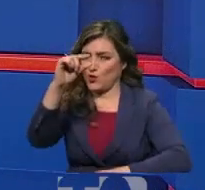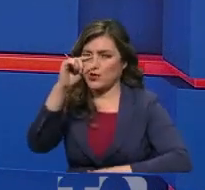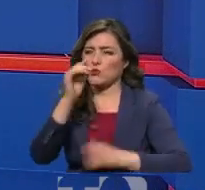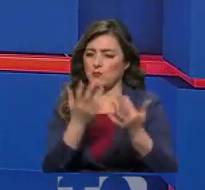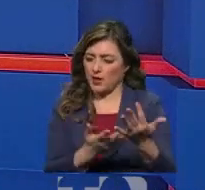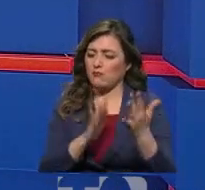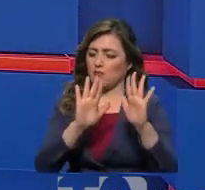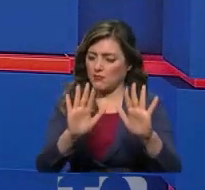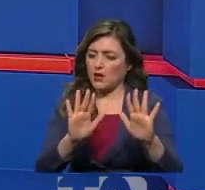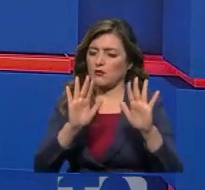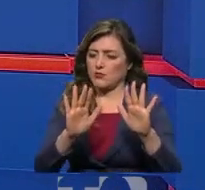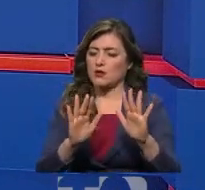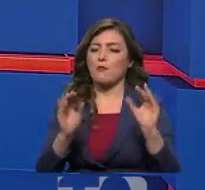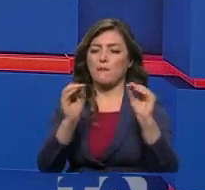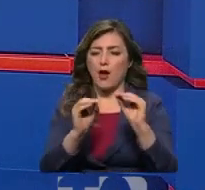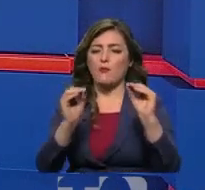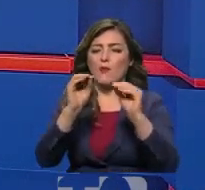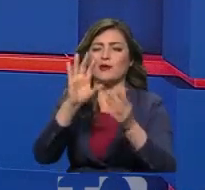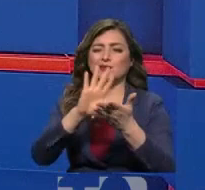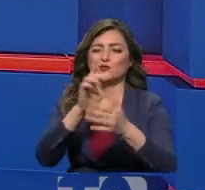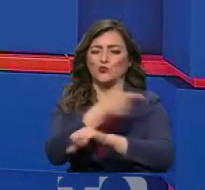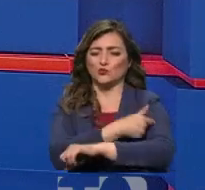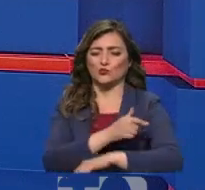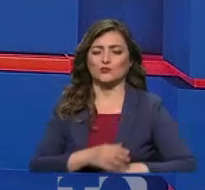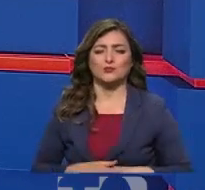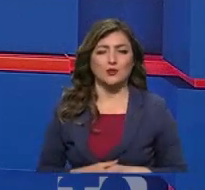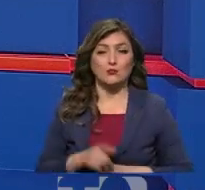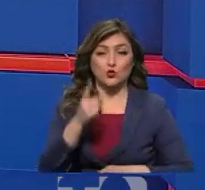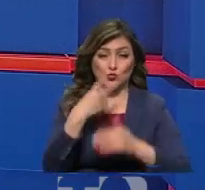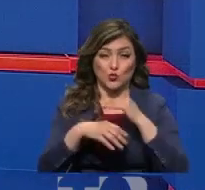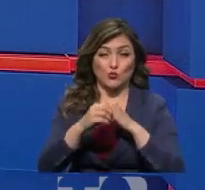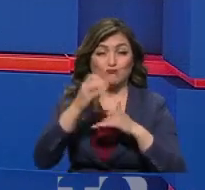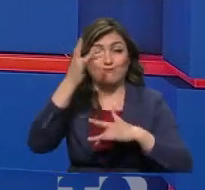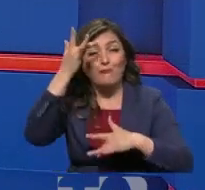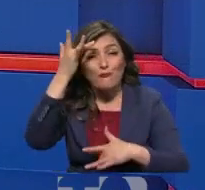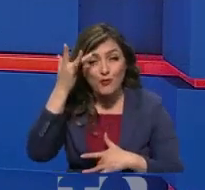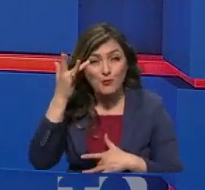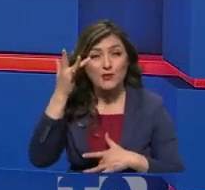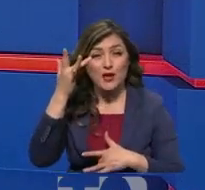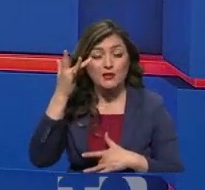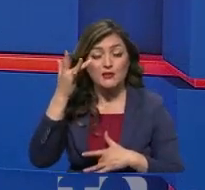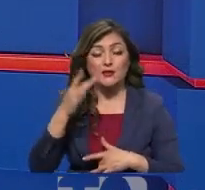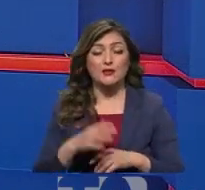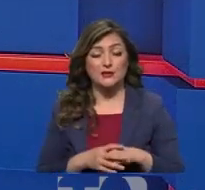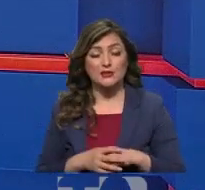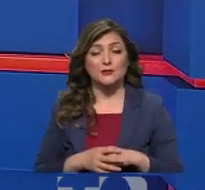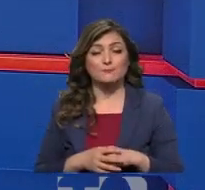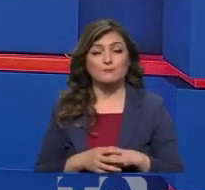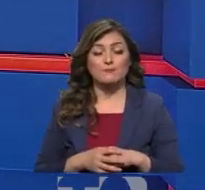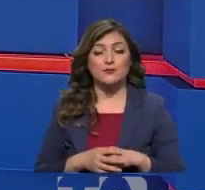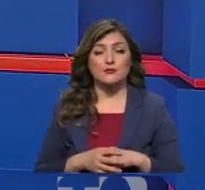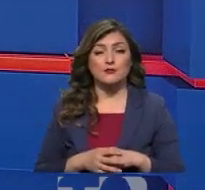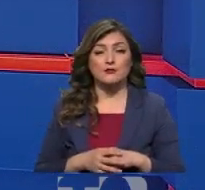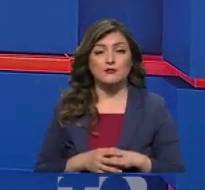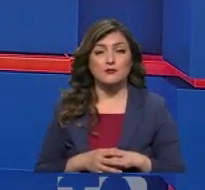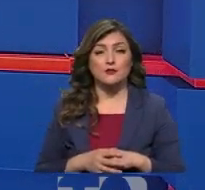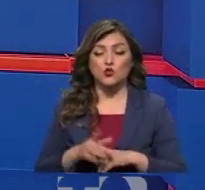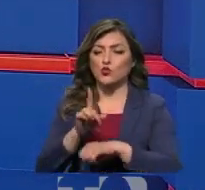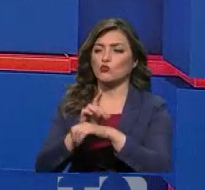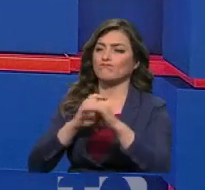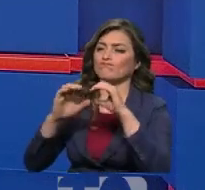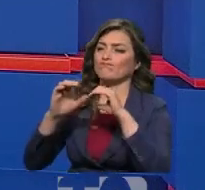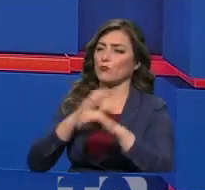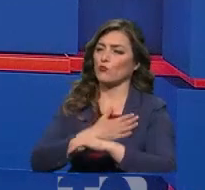más a que se sigan ampliando los rangos. Pero si es que su hijito tiene algún tipo de condición, pues hable con el médico